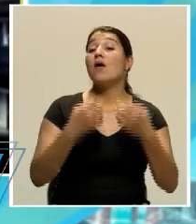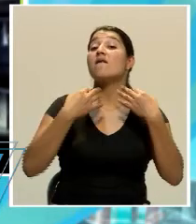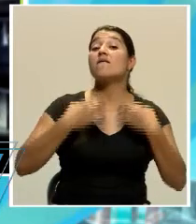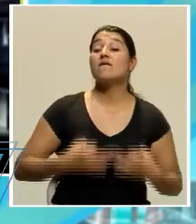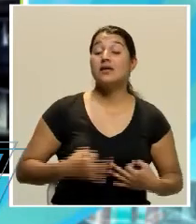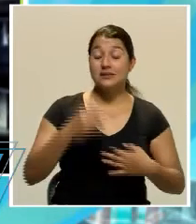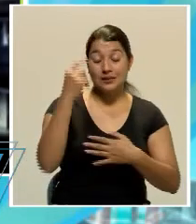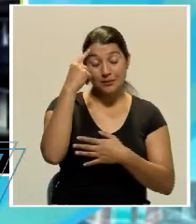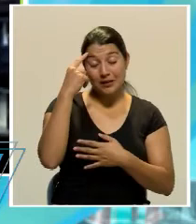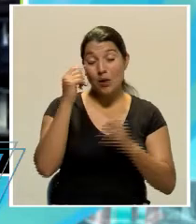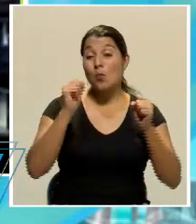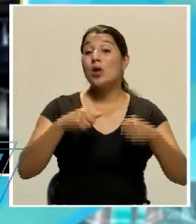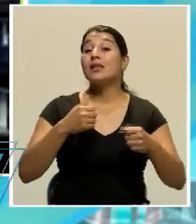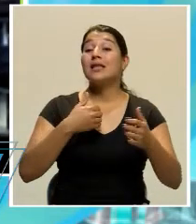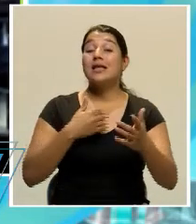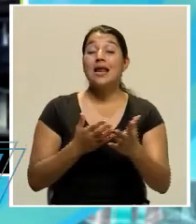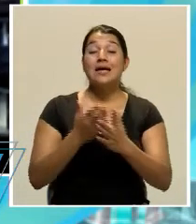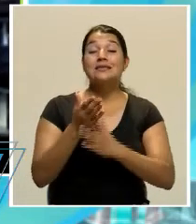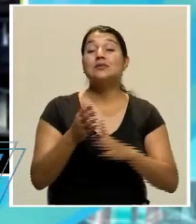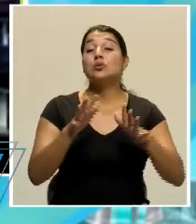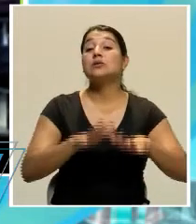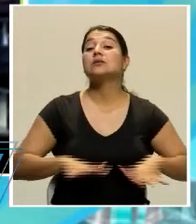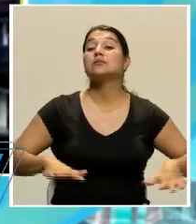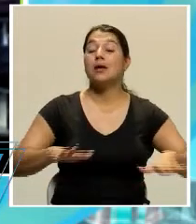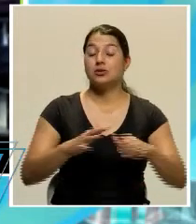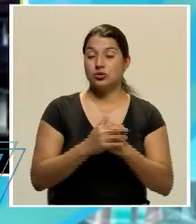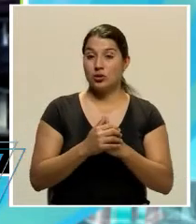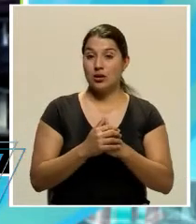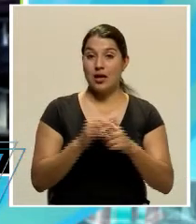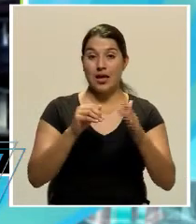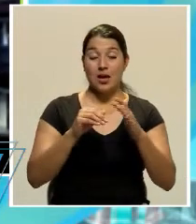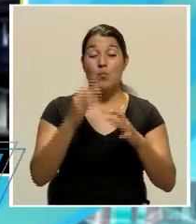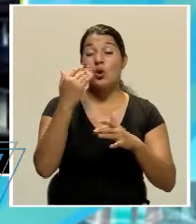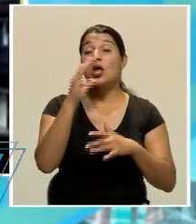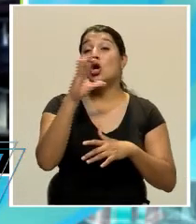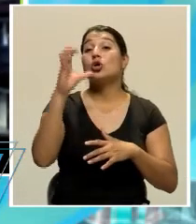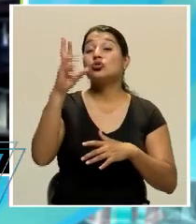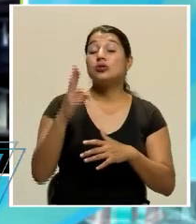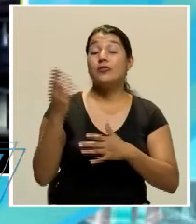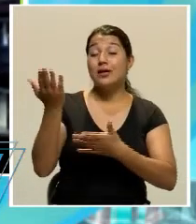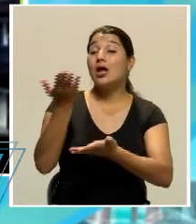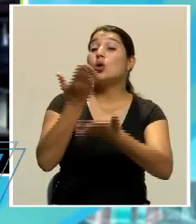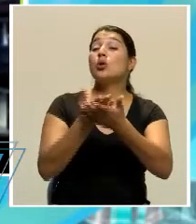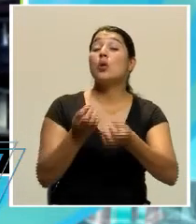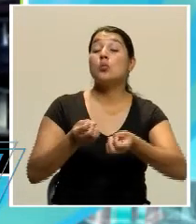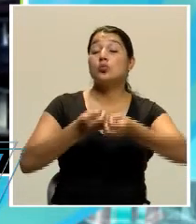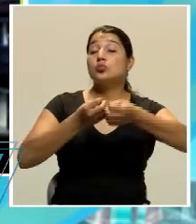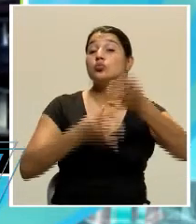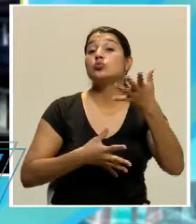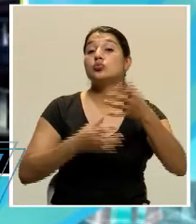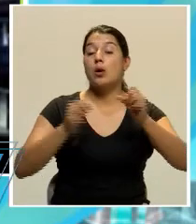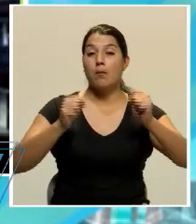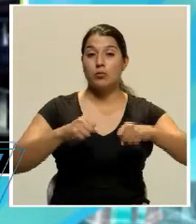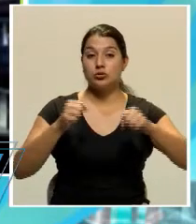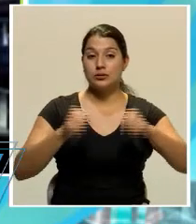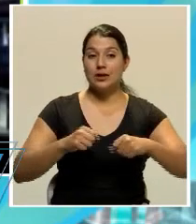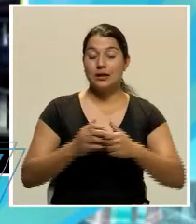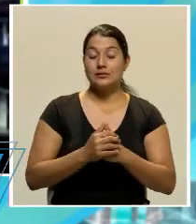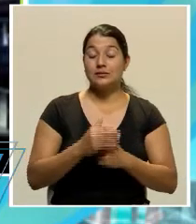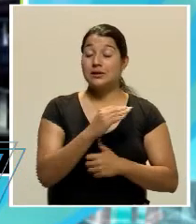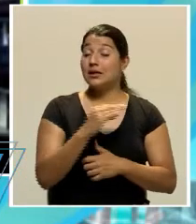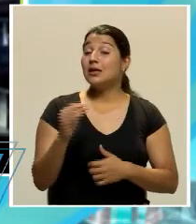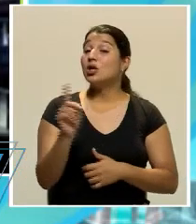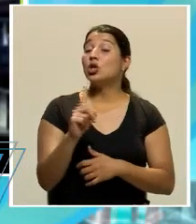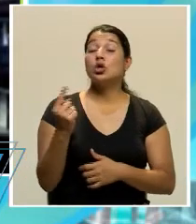esa posibilidad de acceder a todos estos espacios, que Costa Rica nos ofrece una gama enorme de esas posibilidades y que no